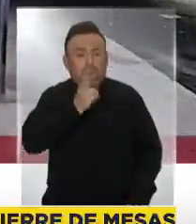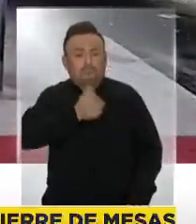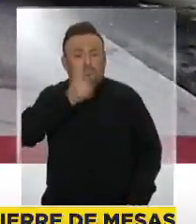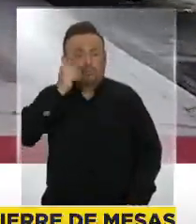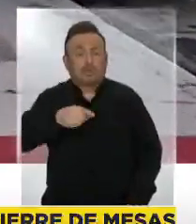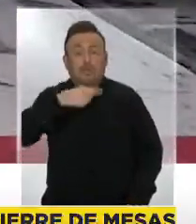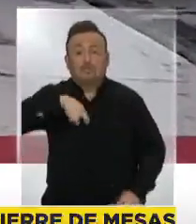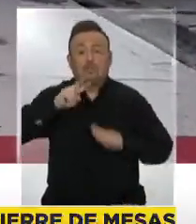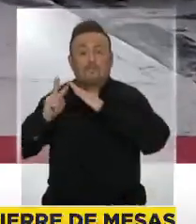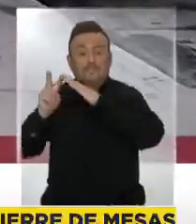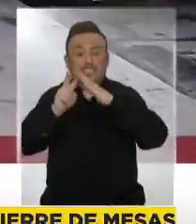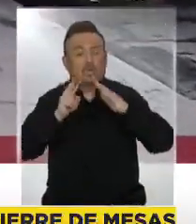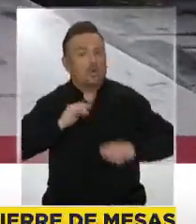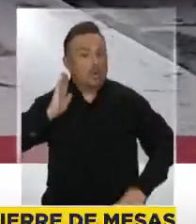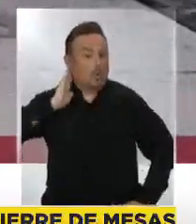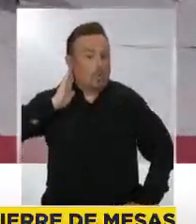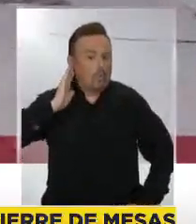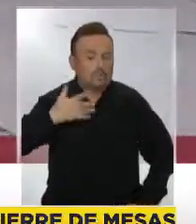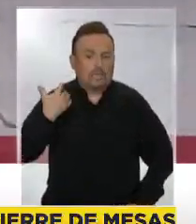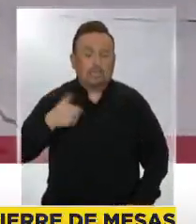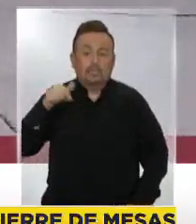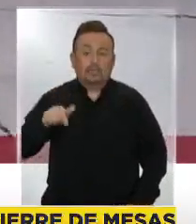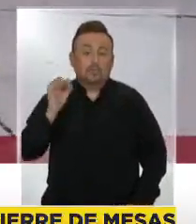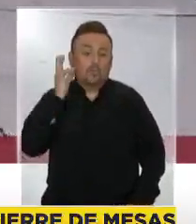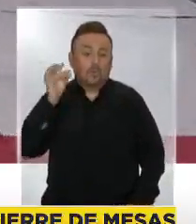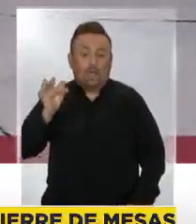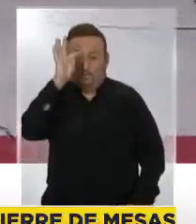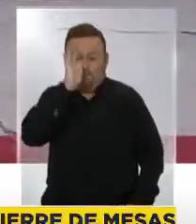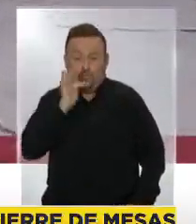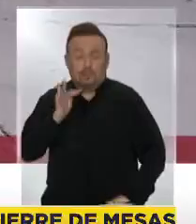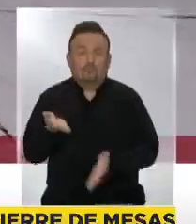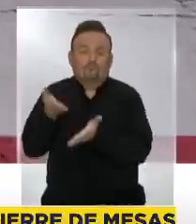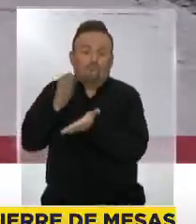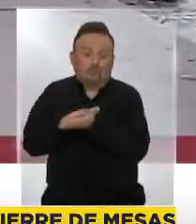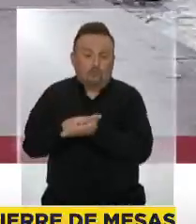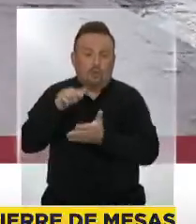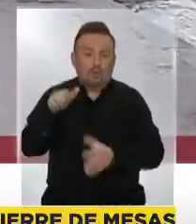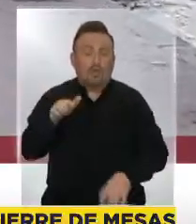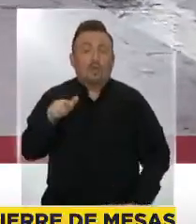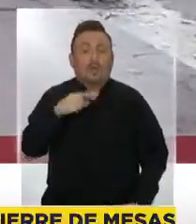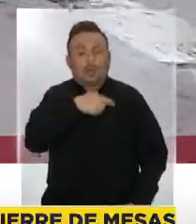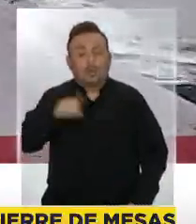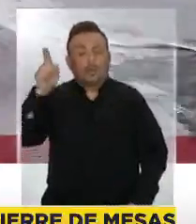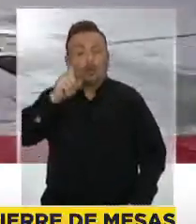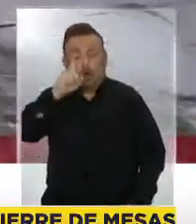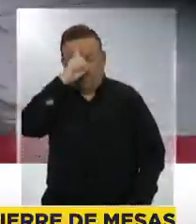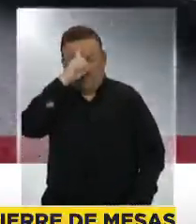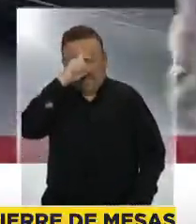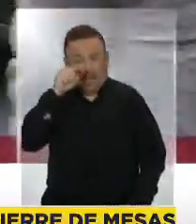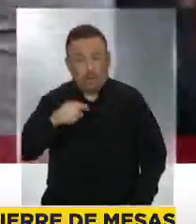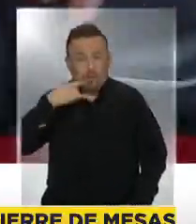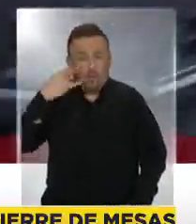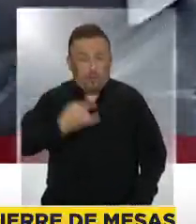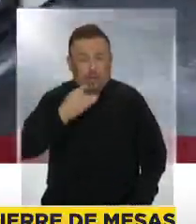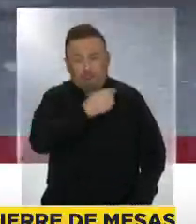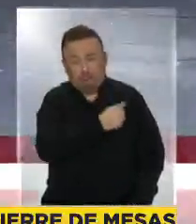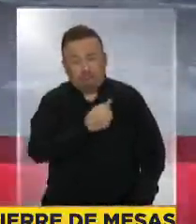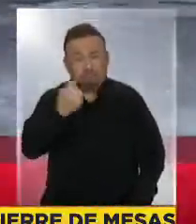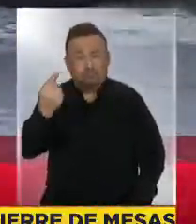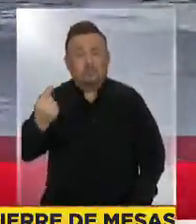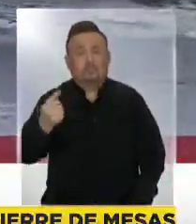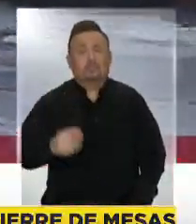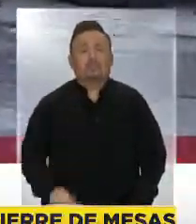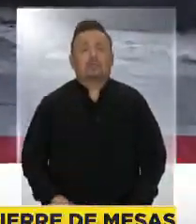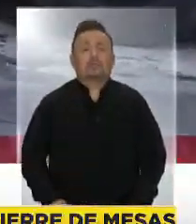disparos que finalmente terminan con la muerte de esta funcionaria, que fue llevada hasta el hospital, en este caso el